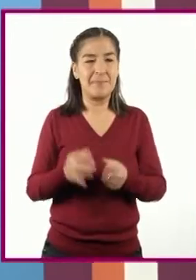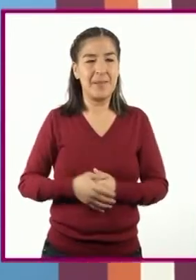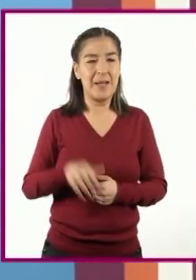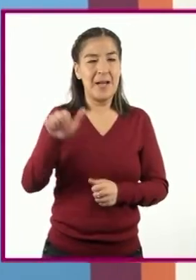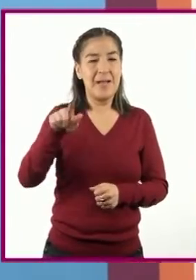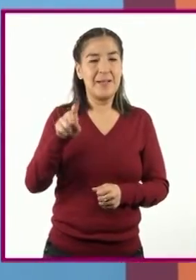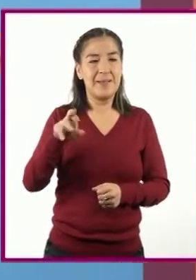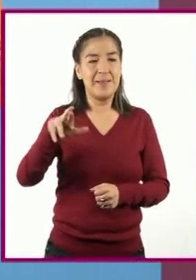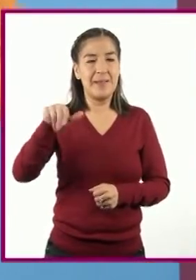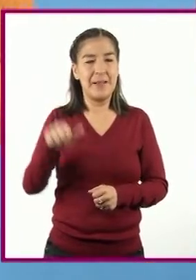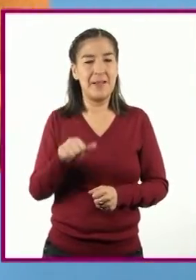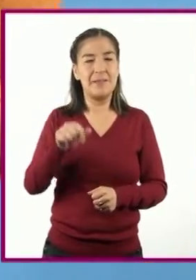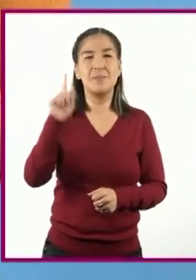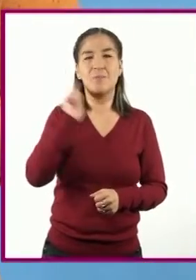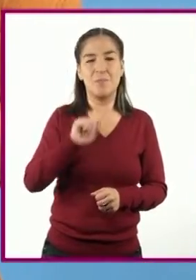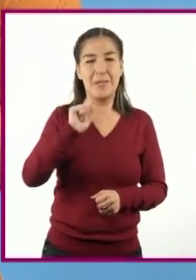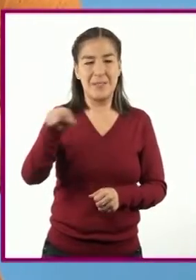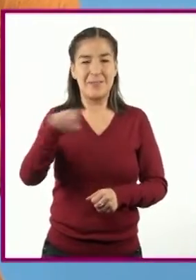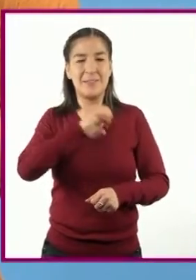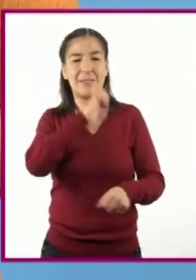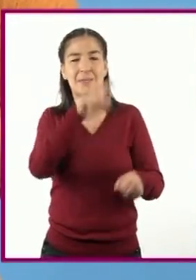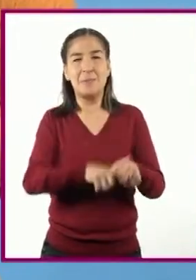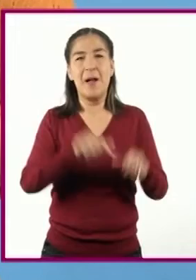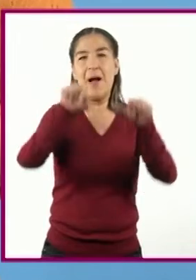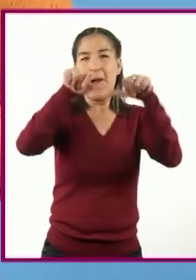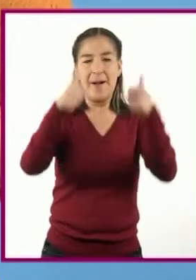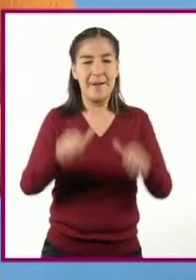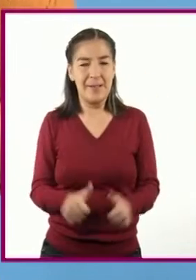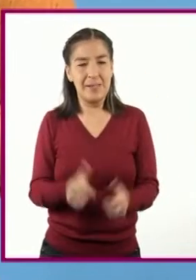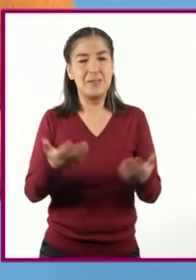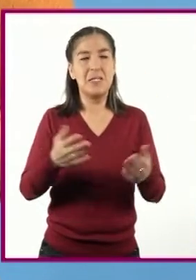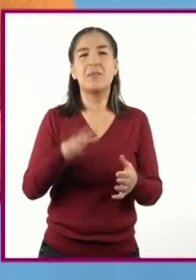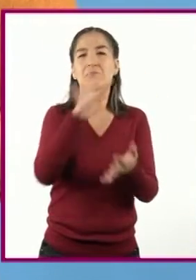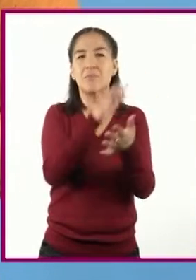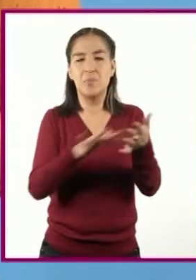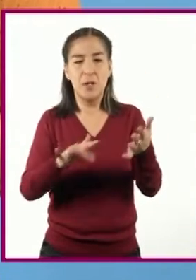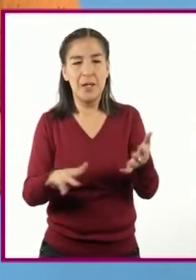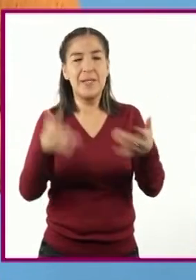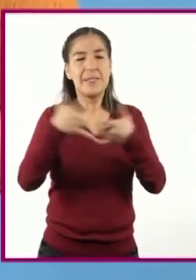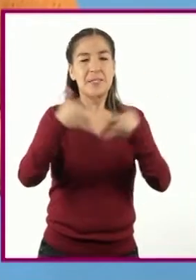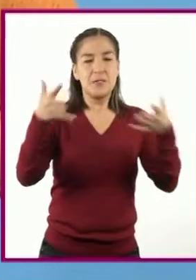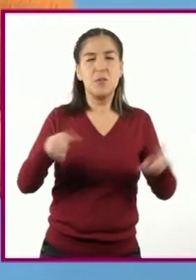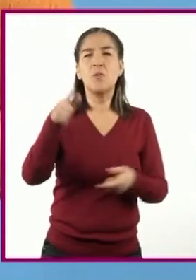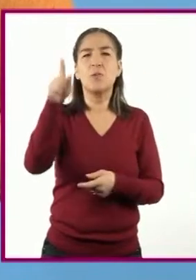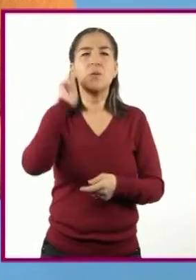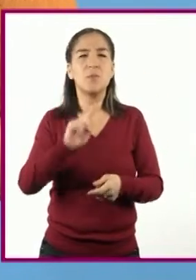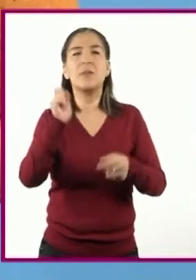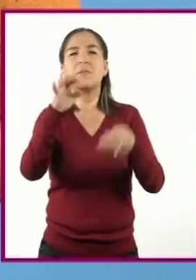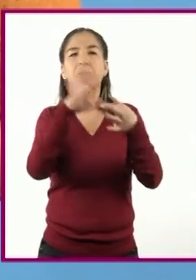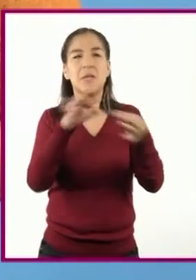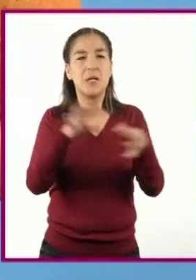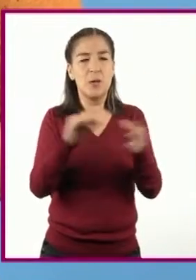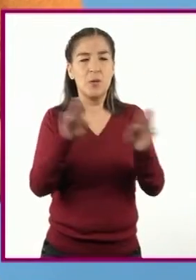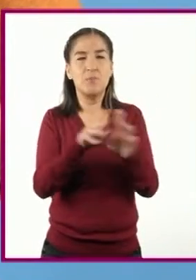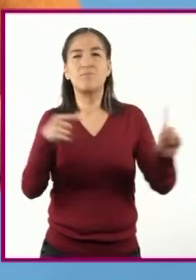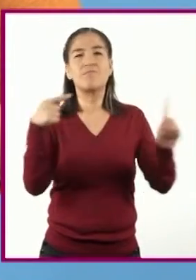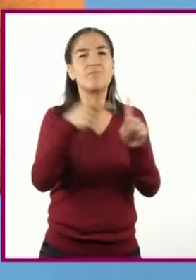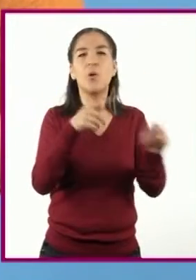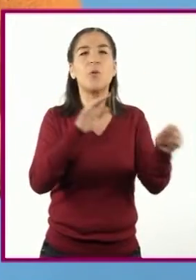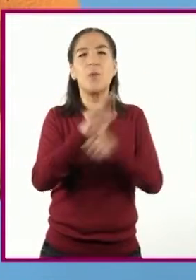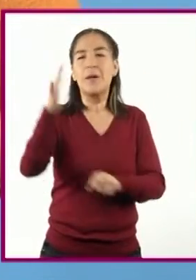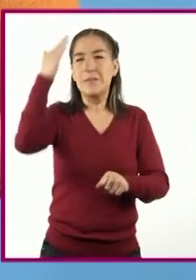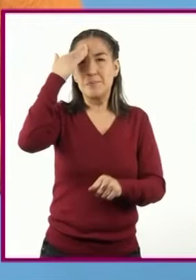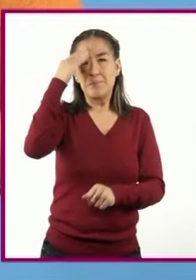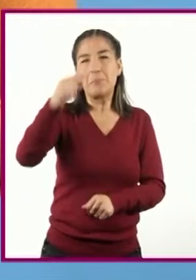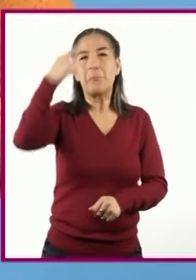Imaginario, especialista en artes, literatura comparada e historia, existen principios expresados en